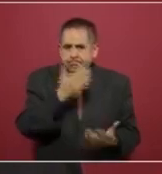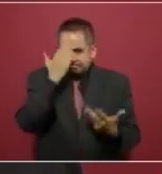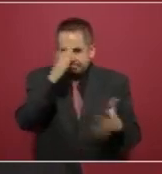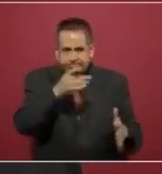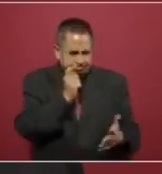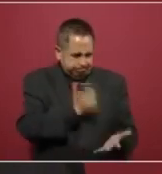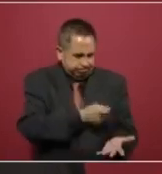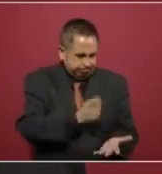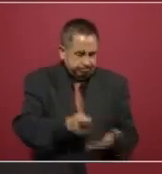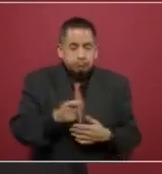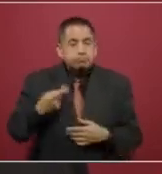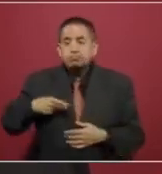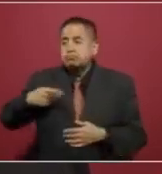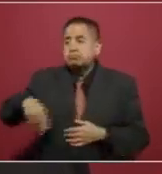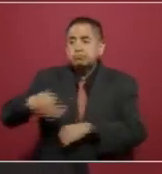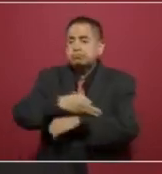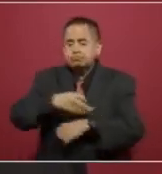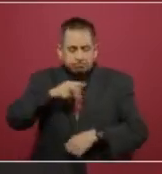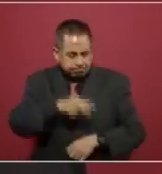por familiares.